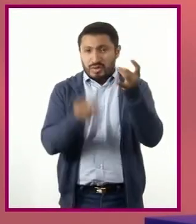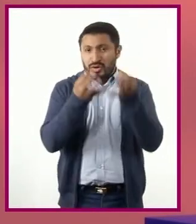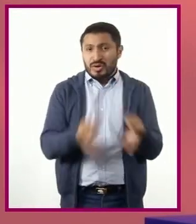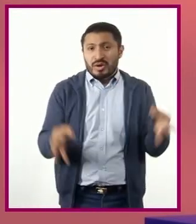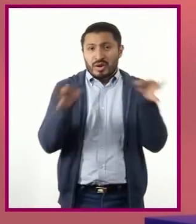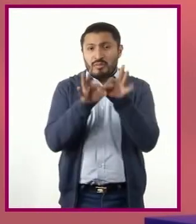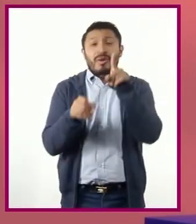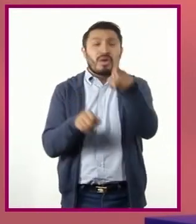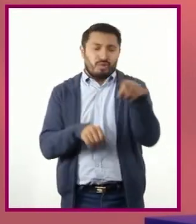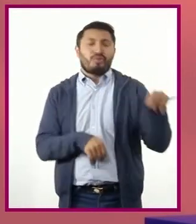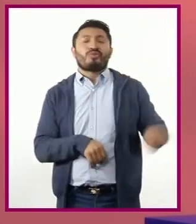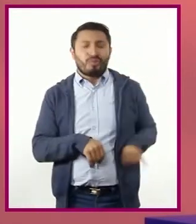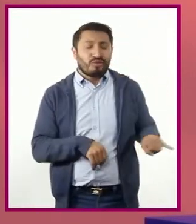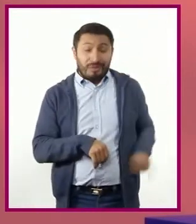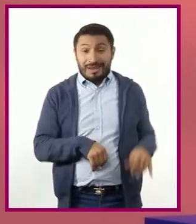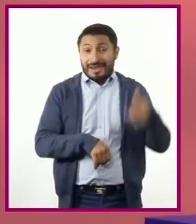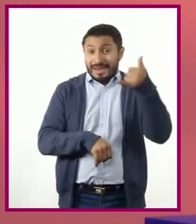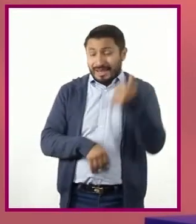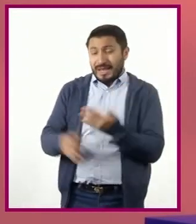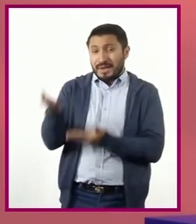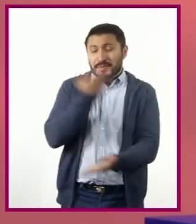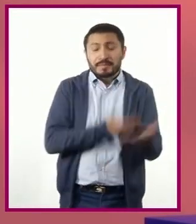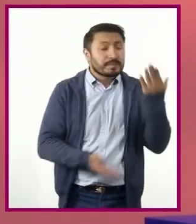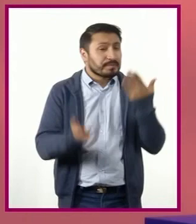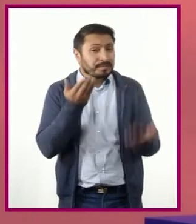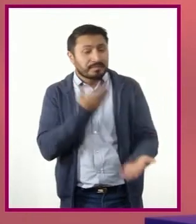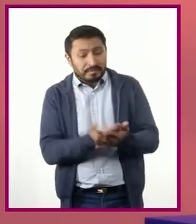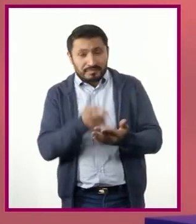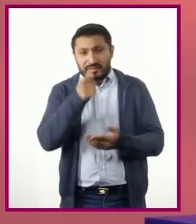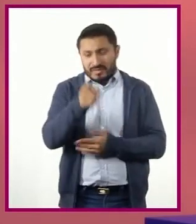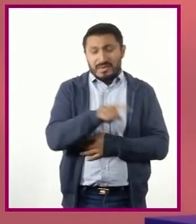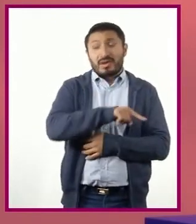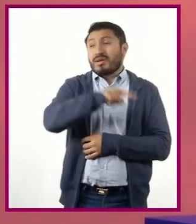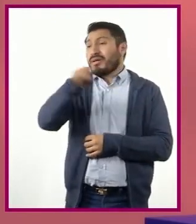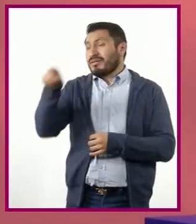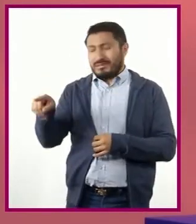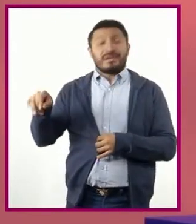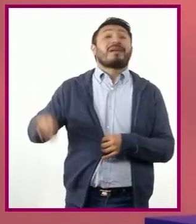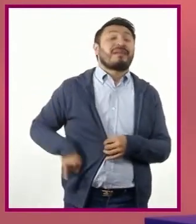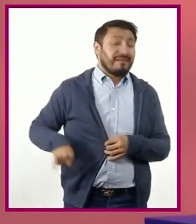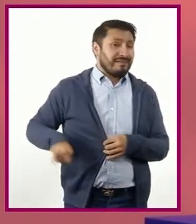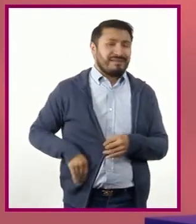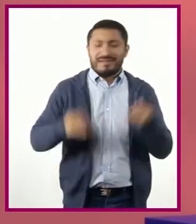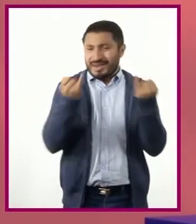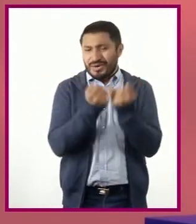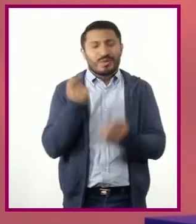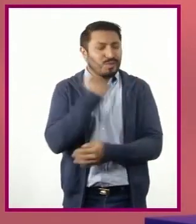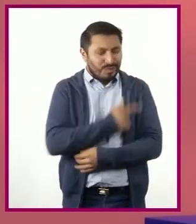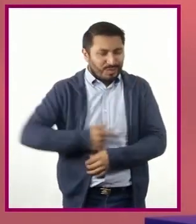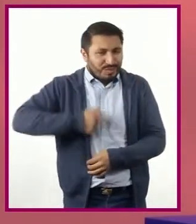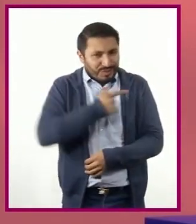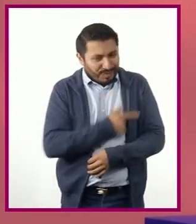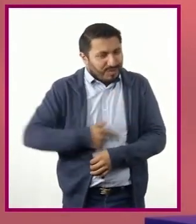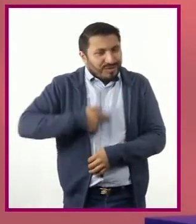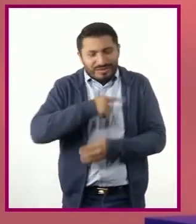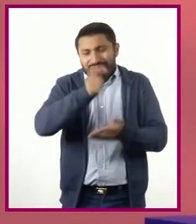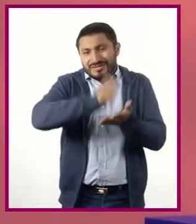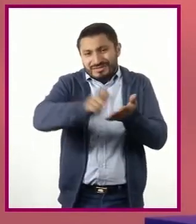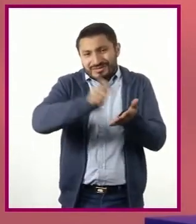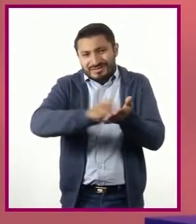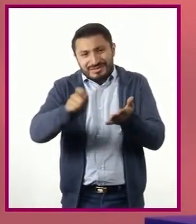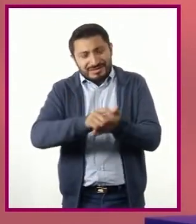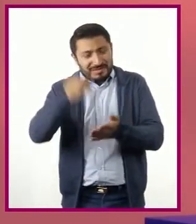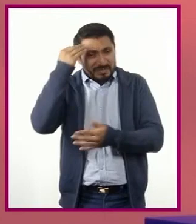su interés y que, al compartirlos, puedan despertar en otros el gusto por aproximarse a los textos de